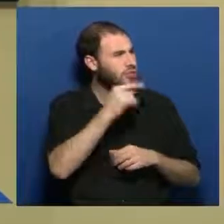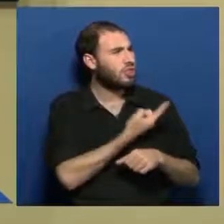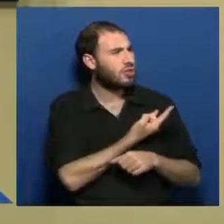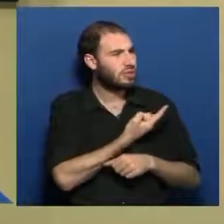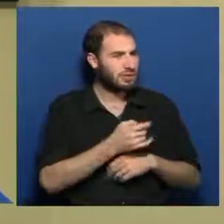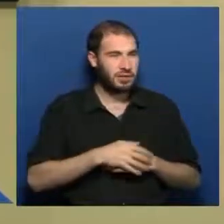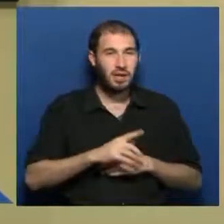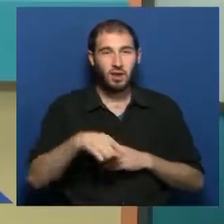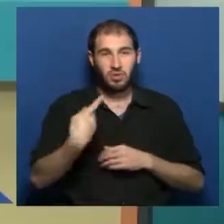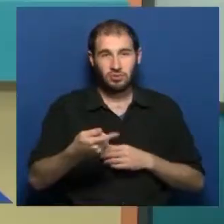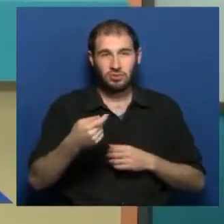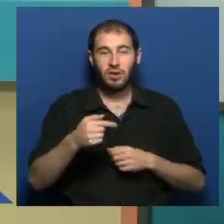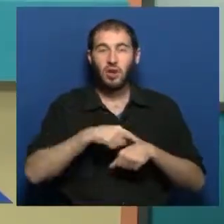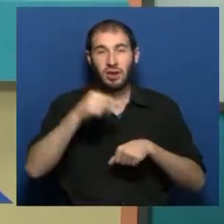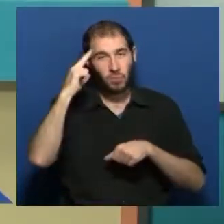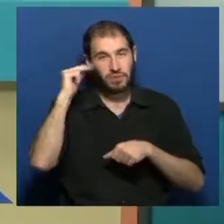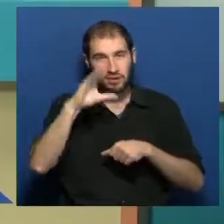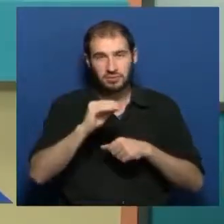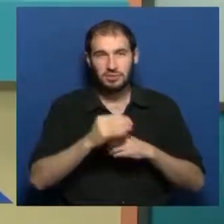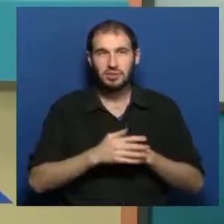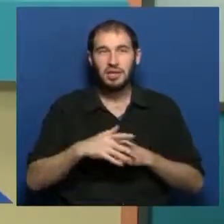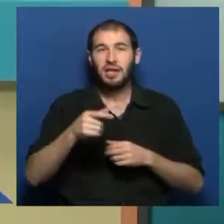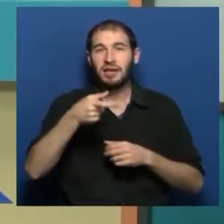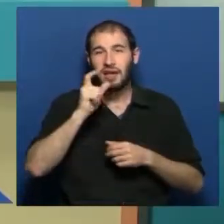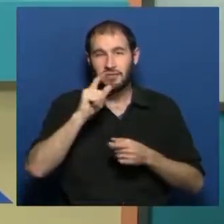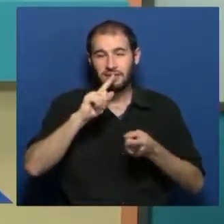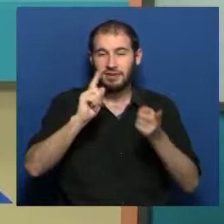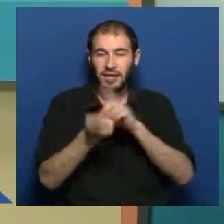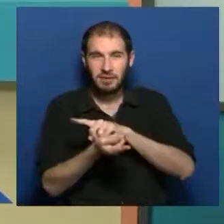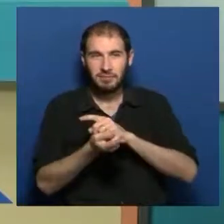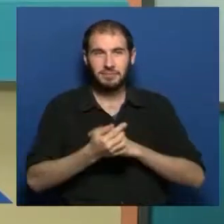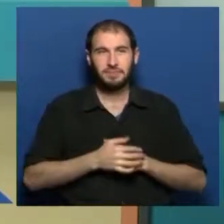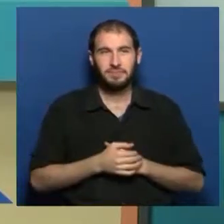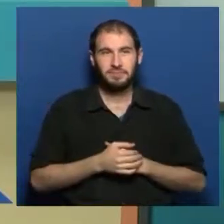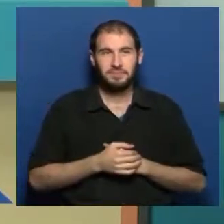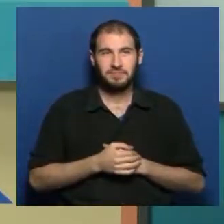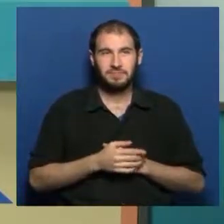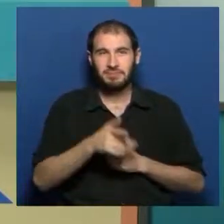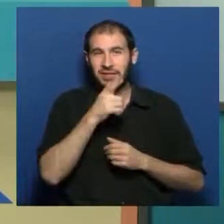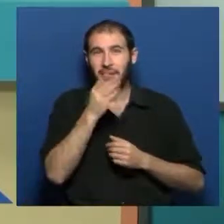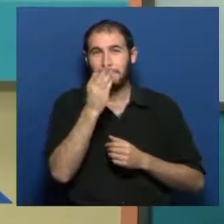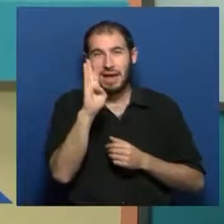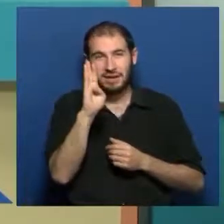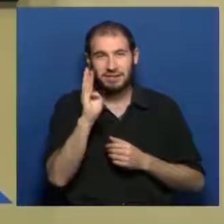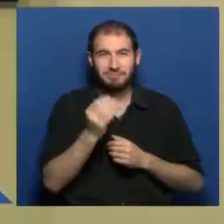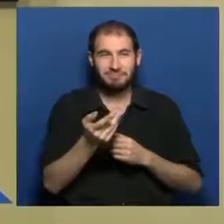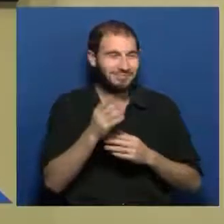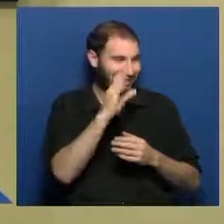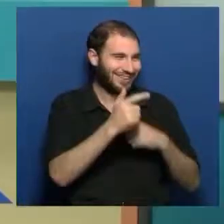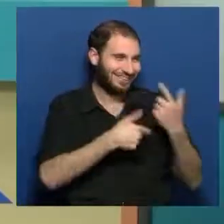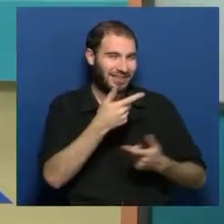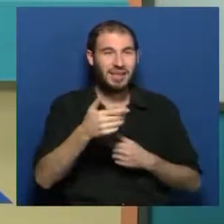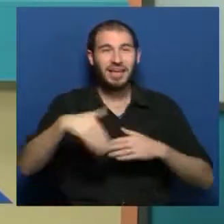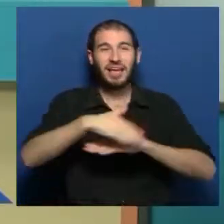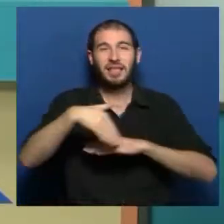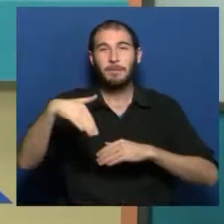estar? Vamos a tocar a las 21 en un café que se transforma en una especie de bar de noche en la